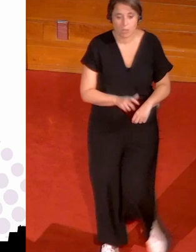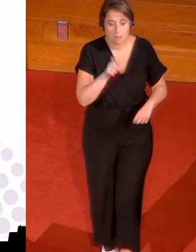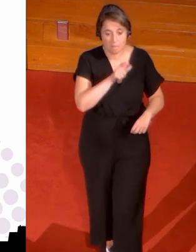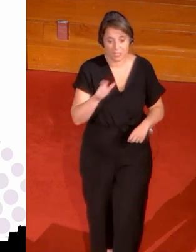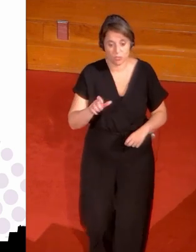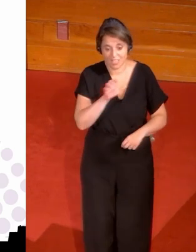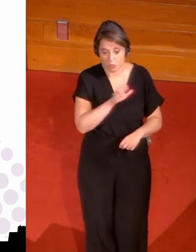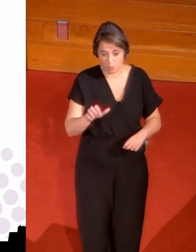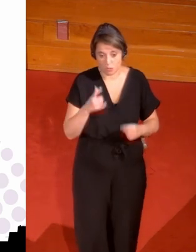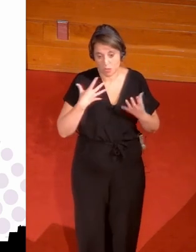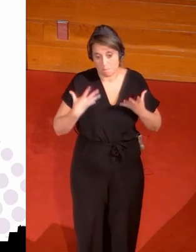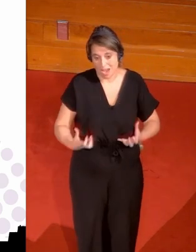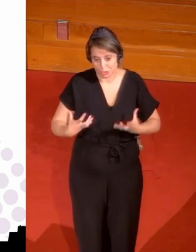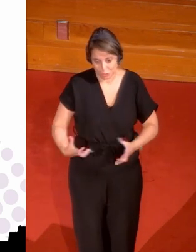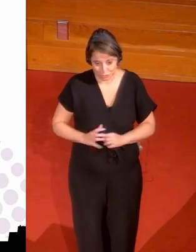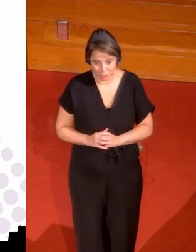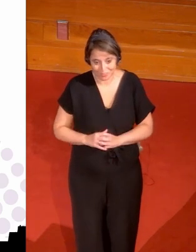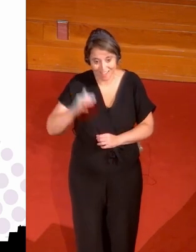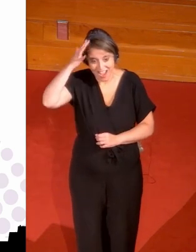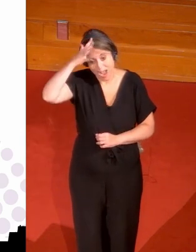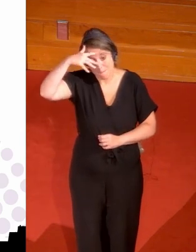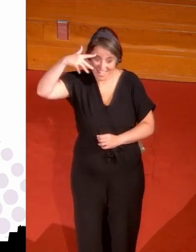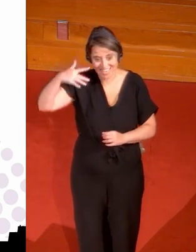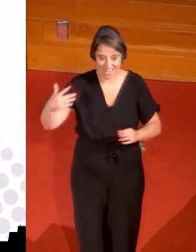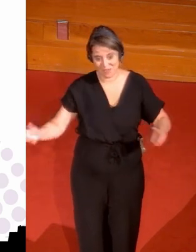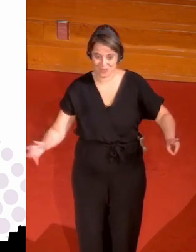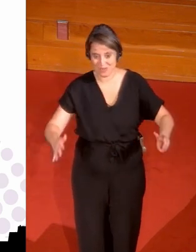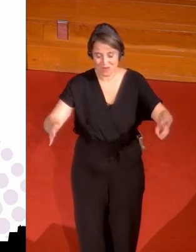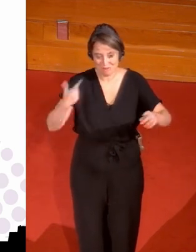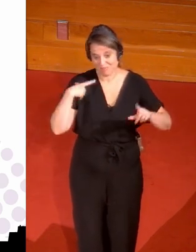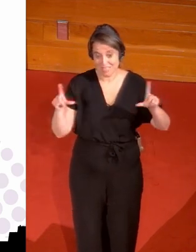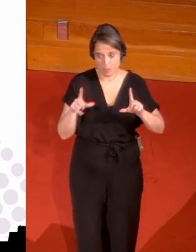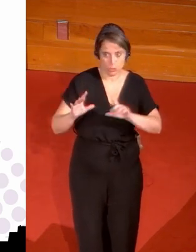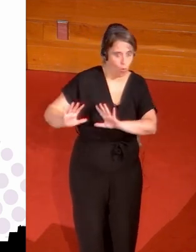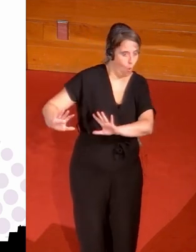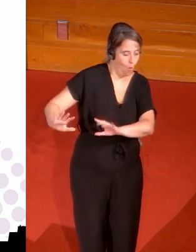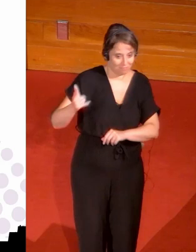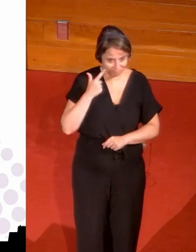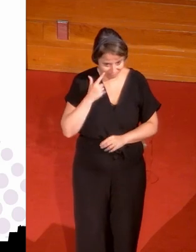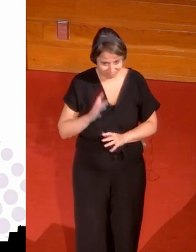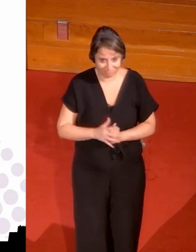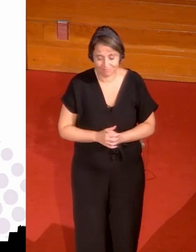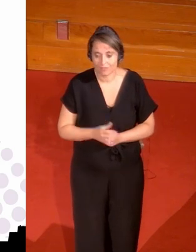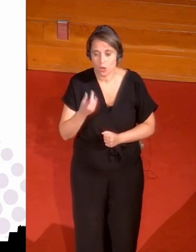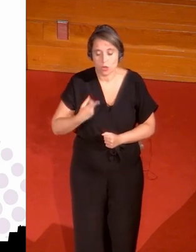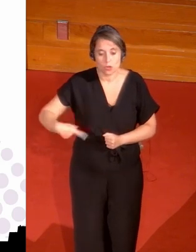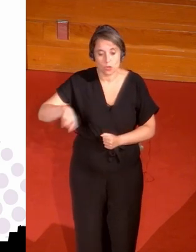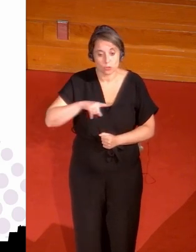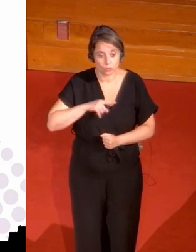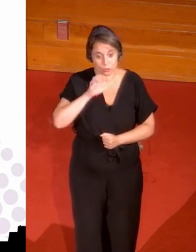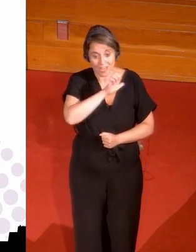osos que o sea para la televisión todo es mucho más complicado además eh somos